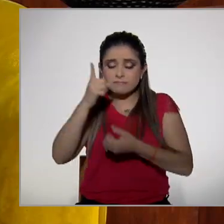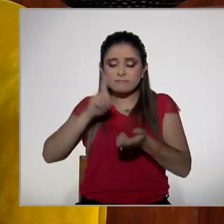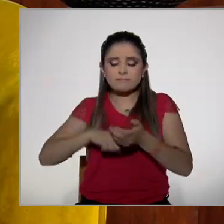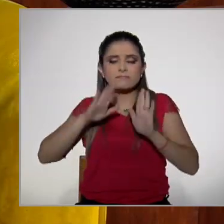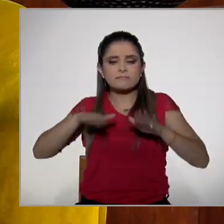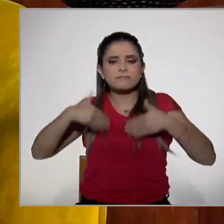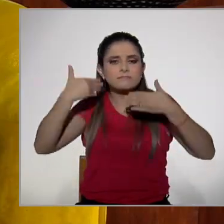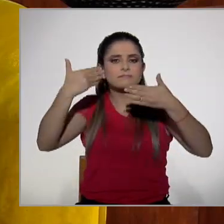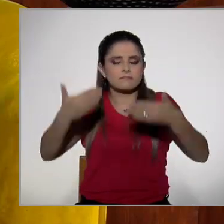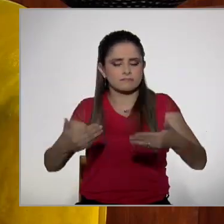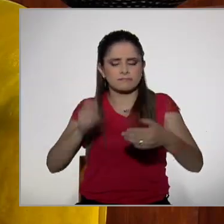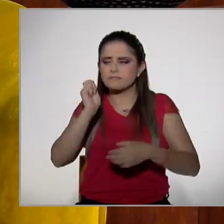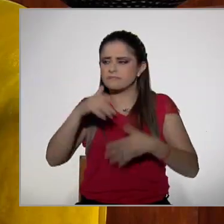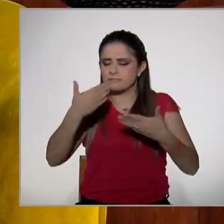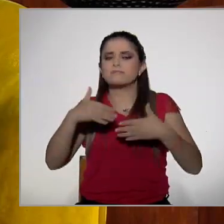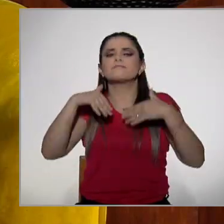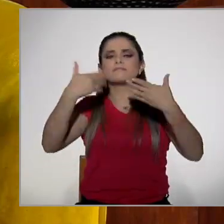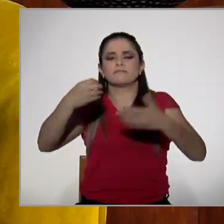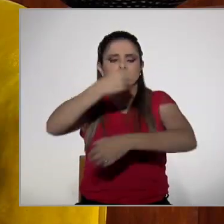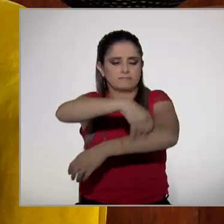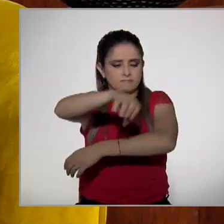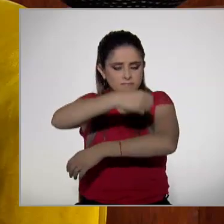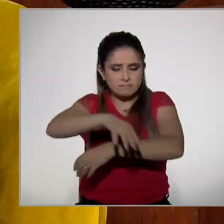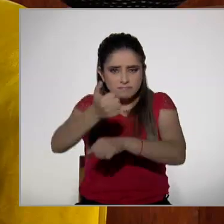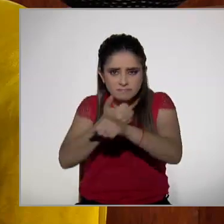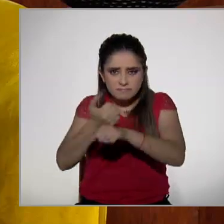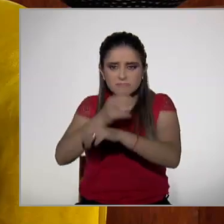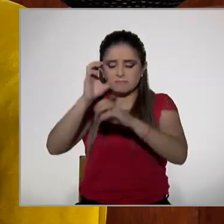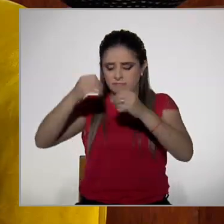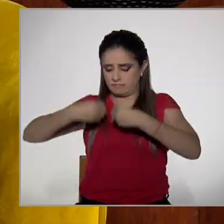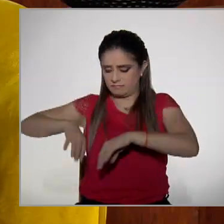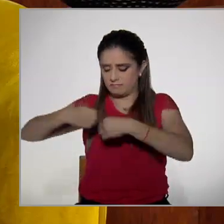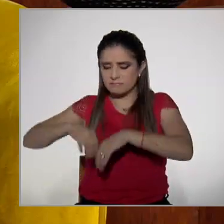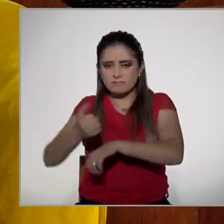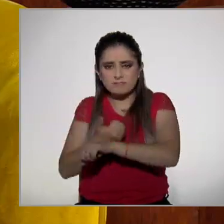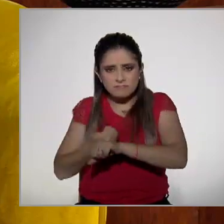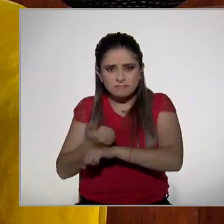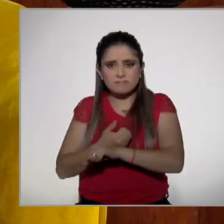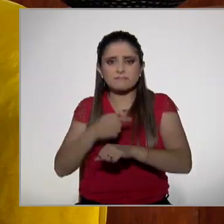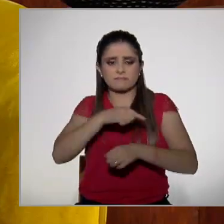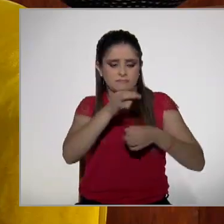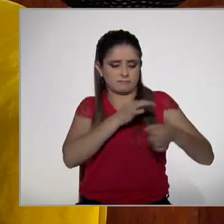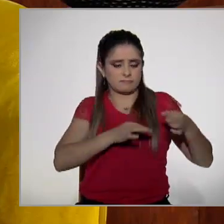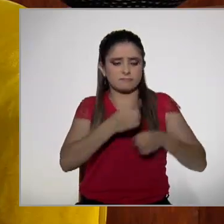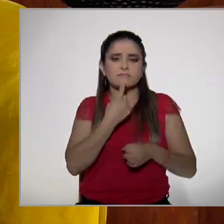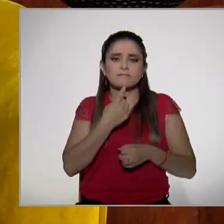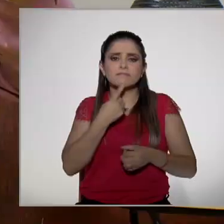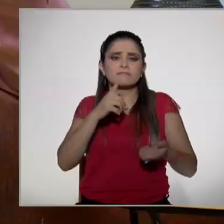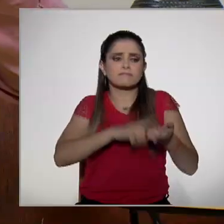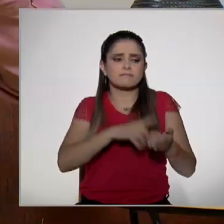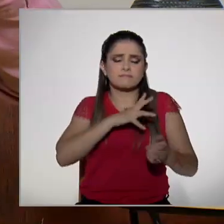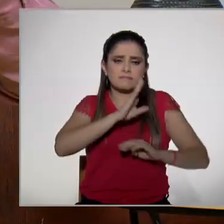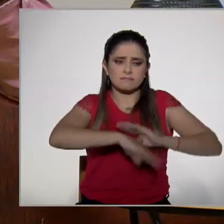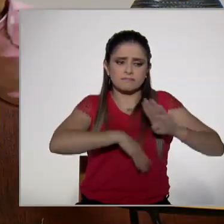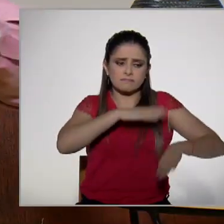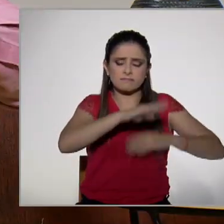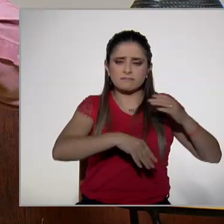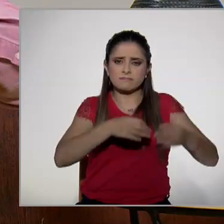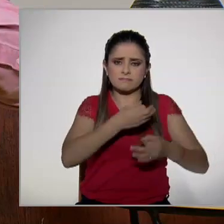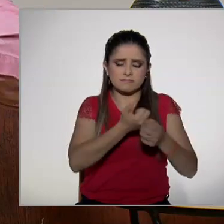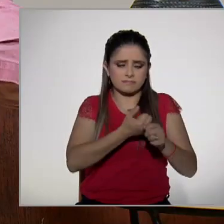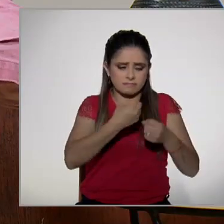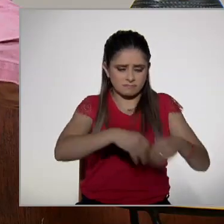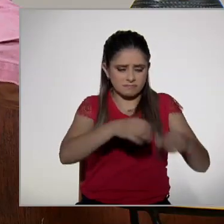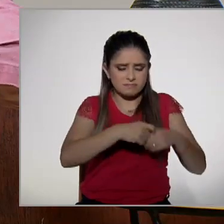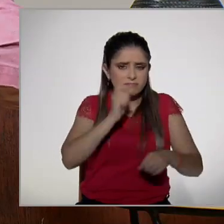externó me refiero a sangrados o bien la vida media de esos glóbulos rojos está corta de lo que platicamos anteriormente de los diferentes